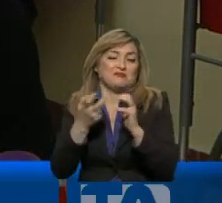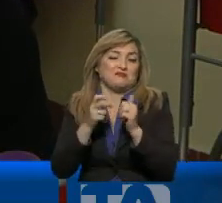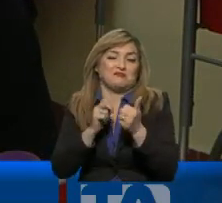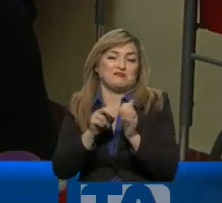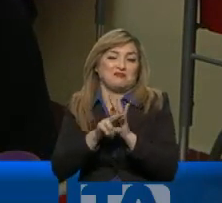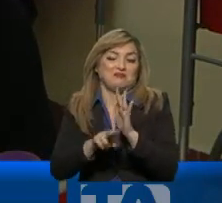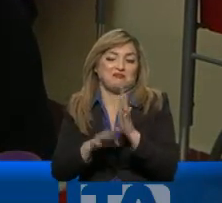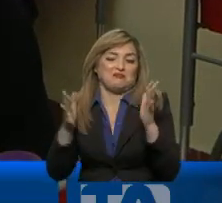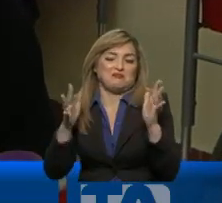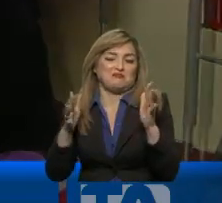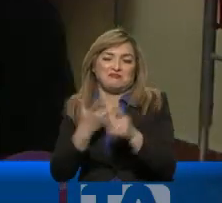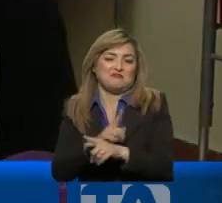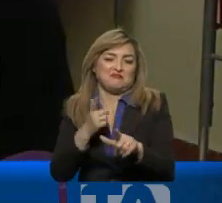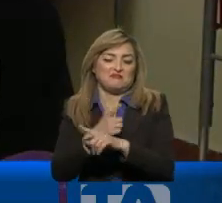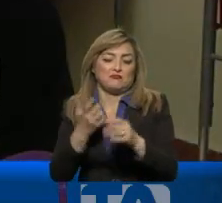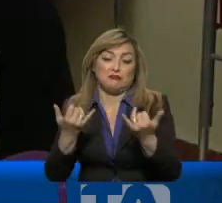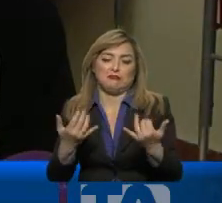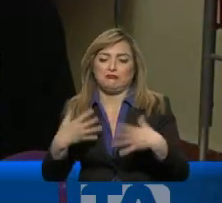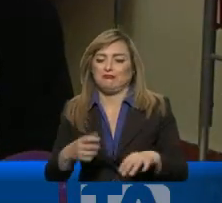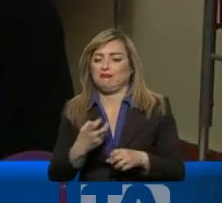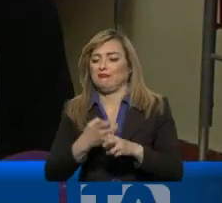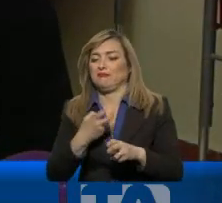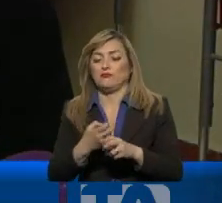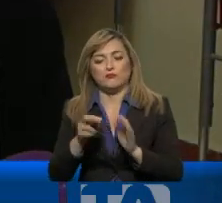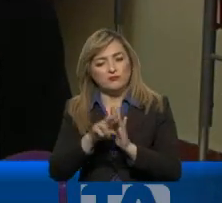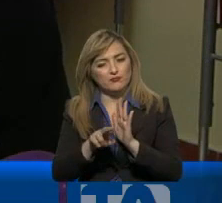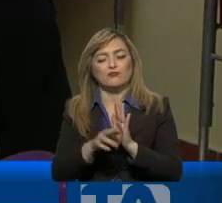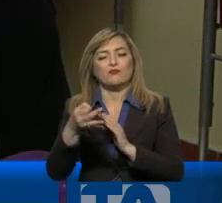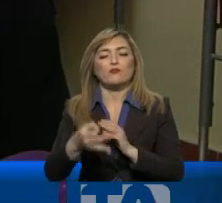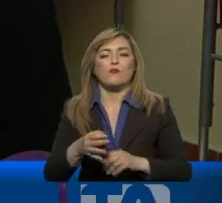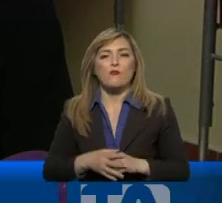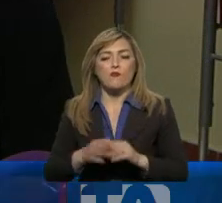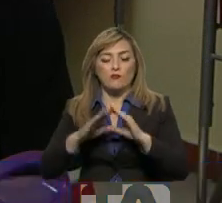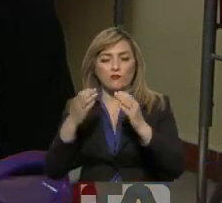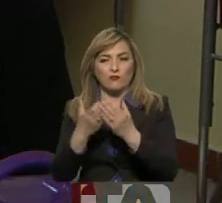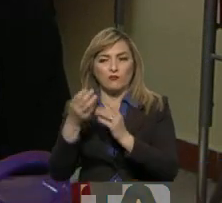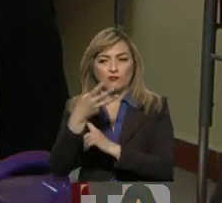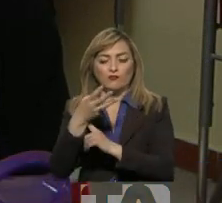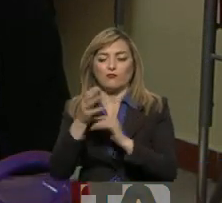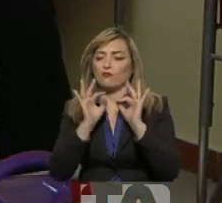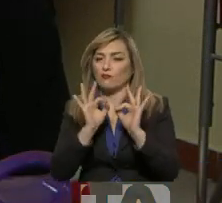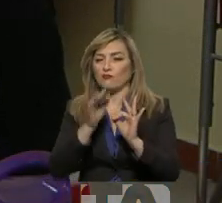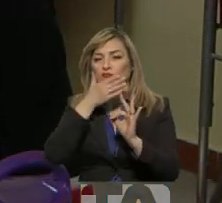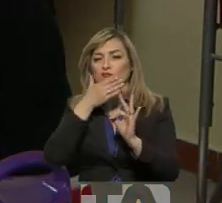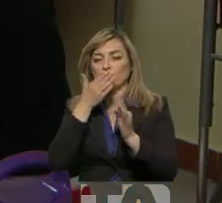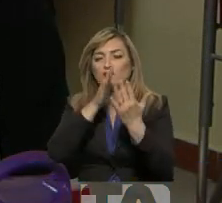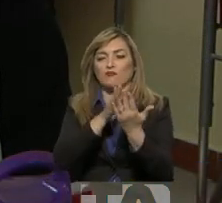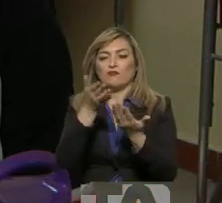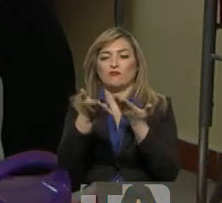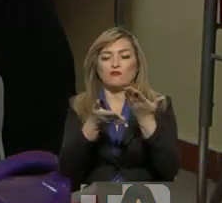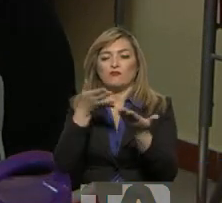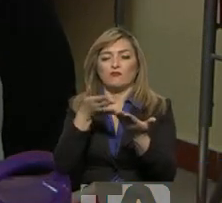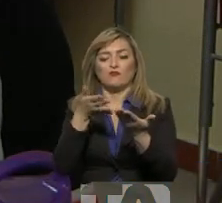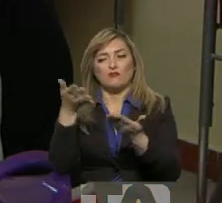estos protocolos aquí en el colegio, pero aunque las clases online son muy buenas, es mejor estar aquí interactuando con